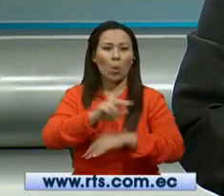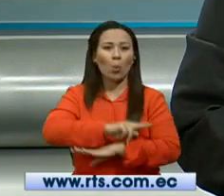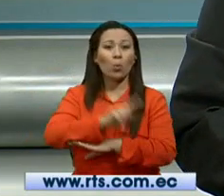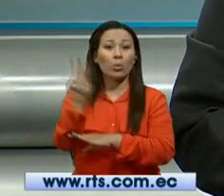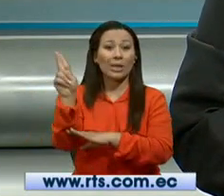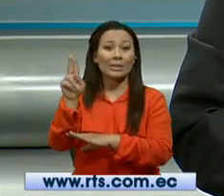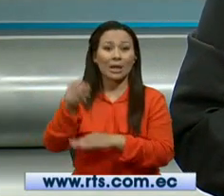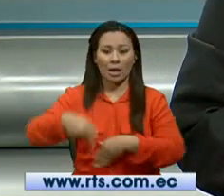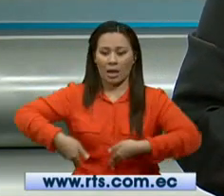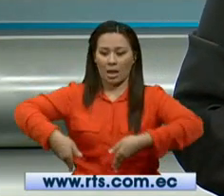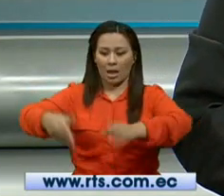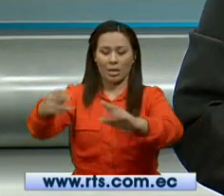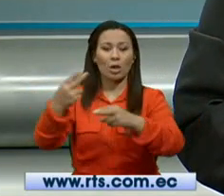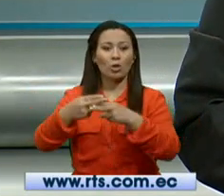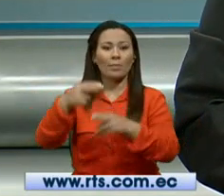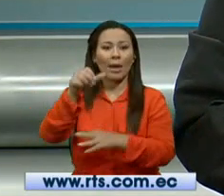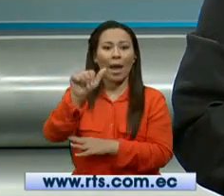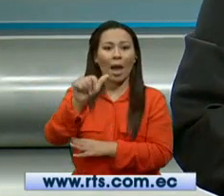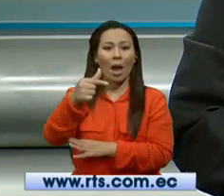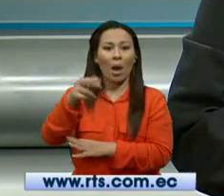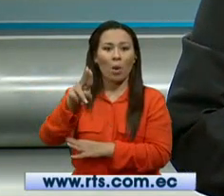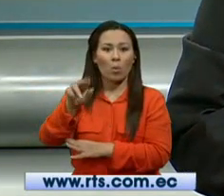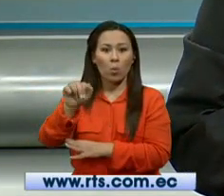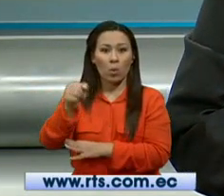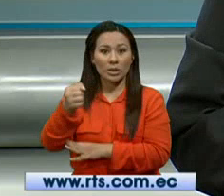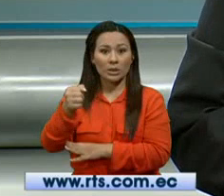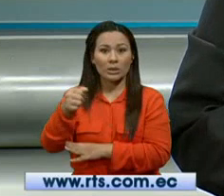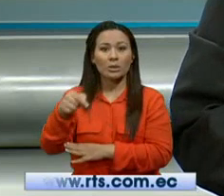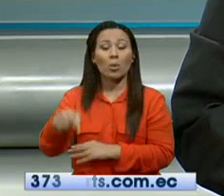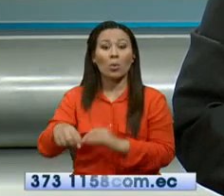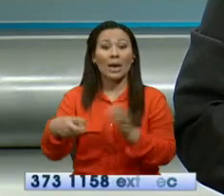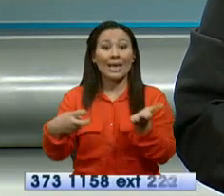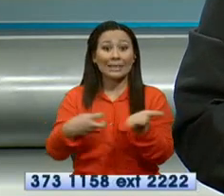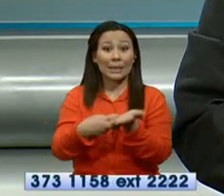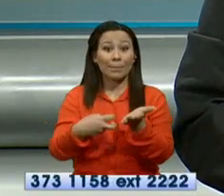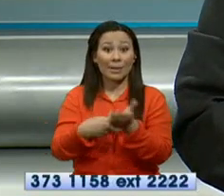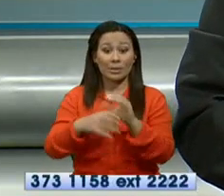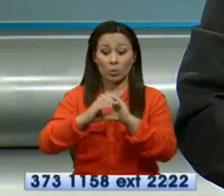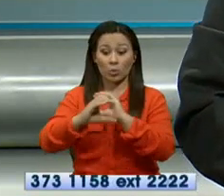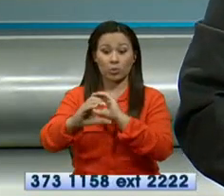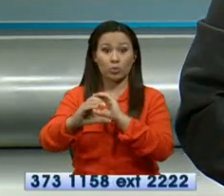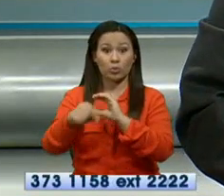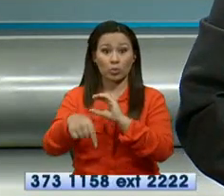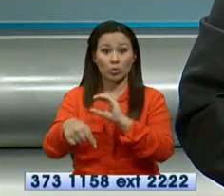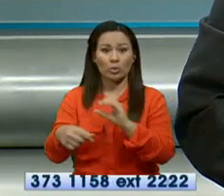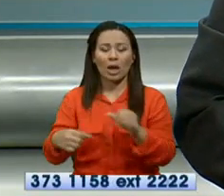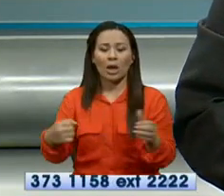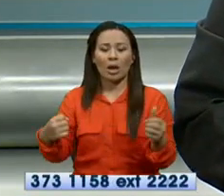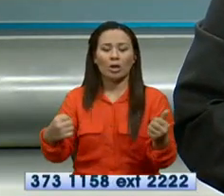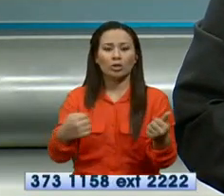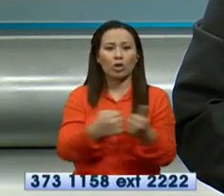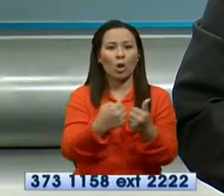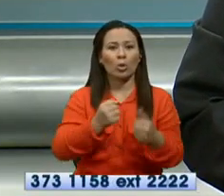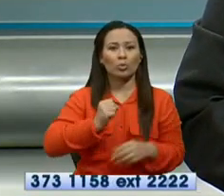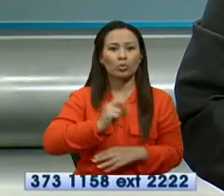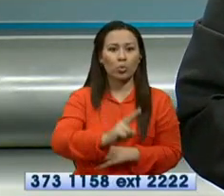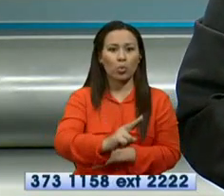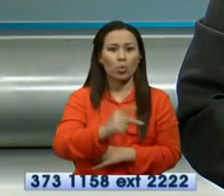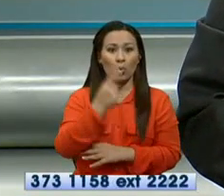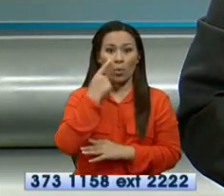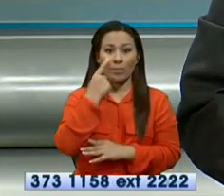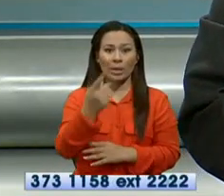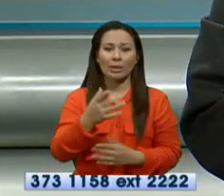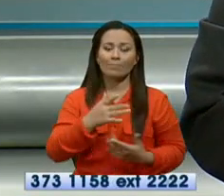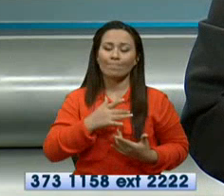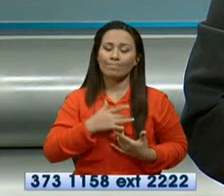quedó inundado. Mientras tanto, un expreso escolar se accidentó al sur del puerto principal. Felizmente